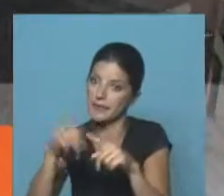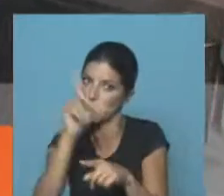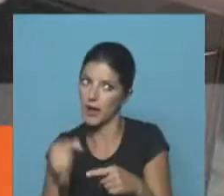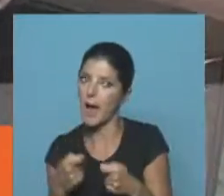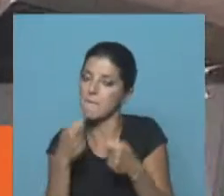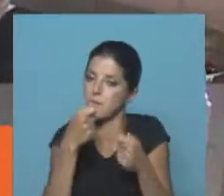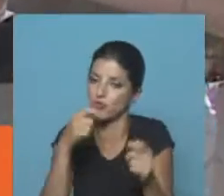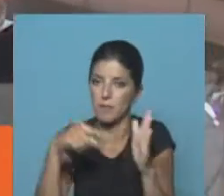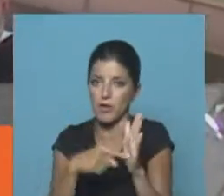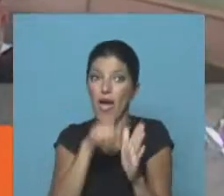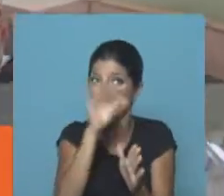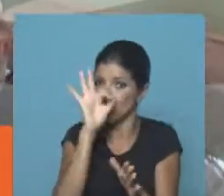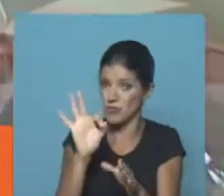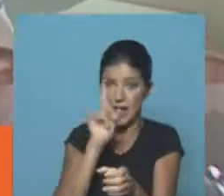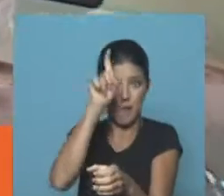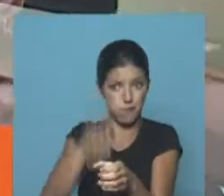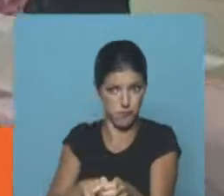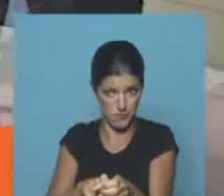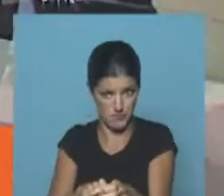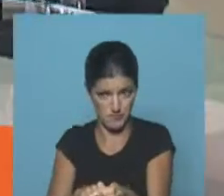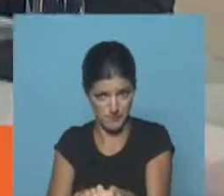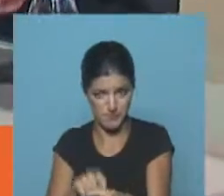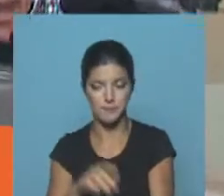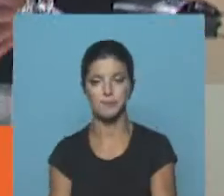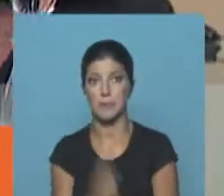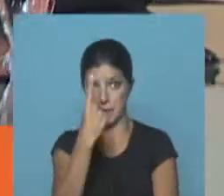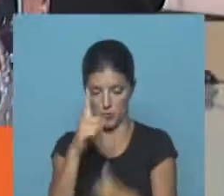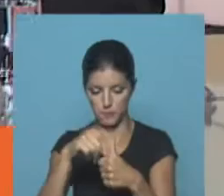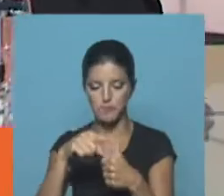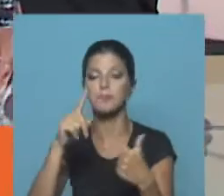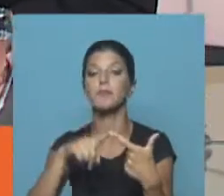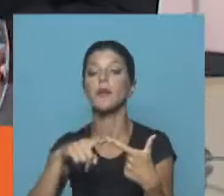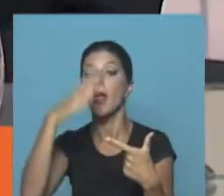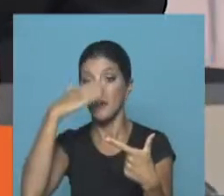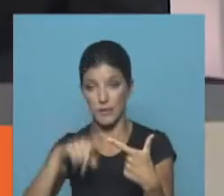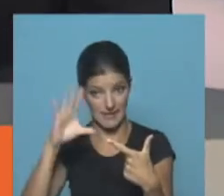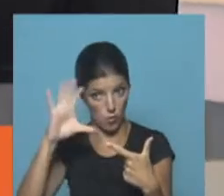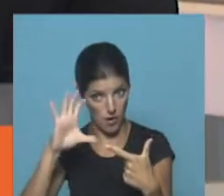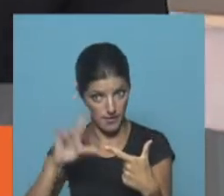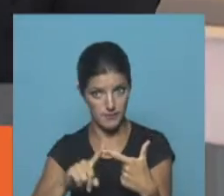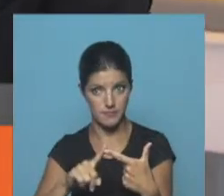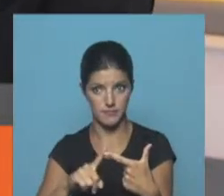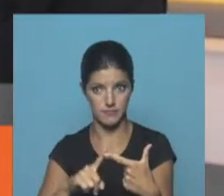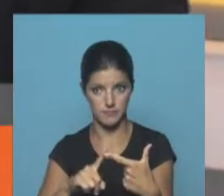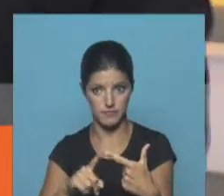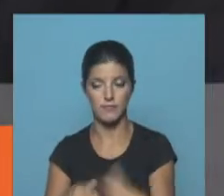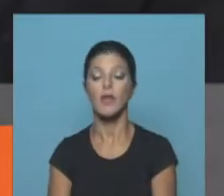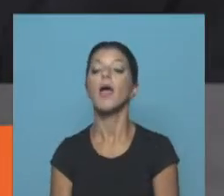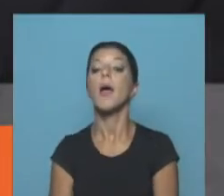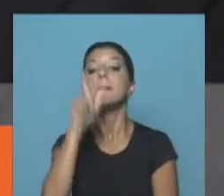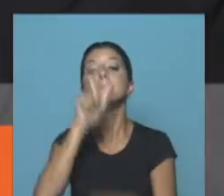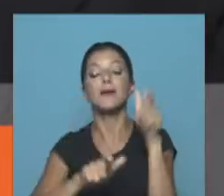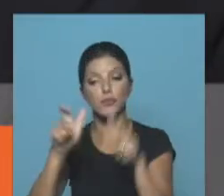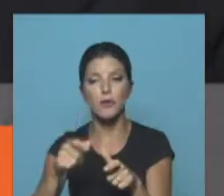base esa del Partido Republicano, cuando menos no tan extrema. Eso es por un lado. Por otro lado, hay que recordar esto. Los millennials, la gente que tiene